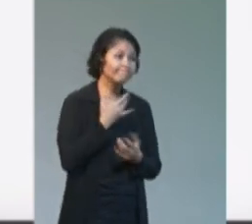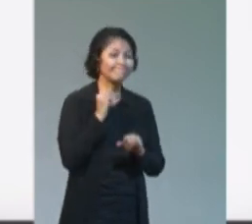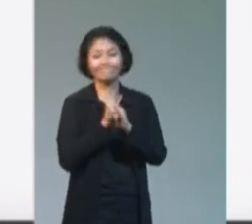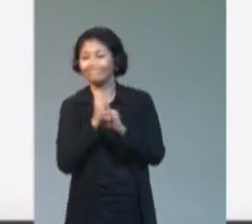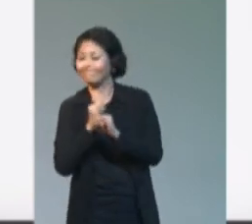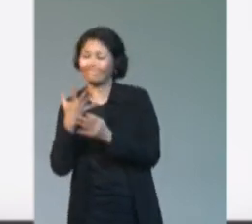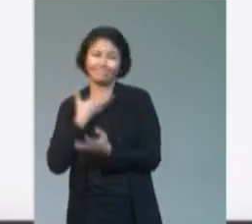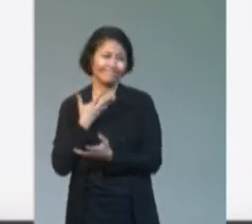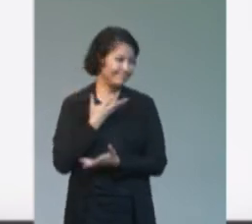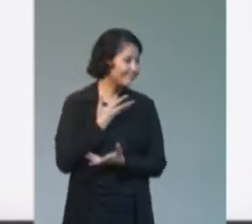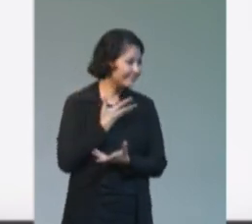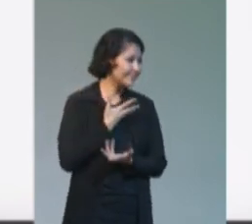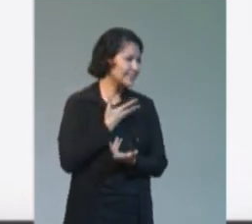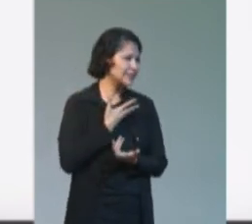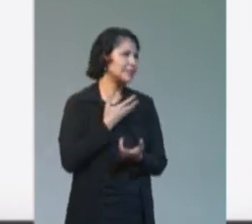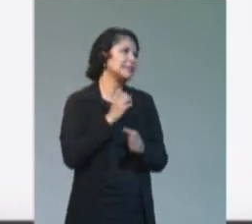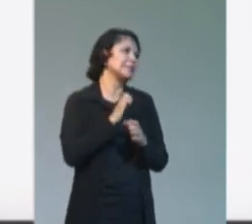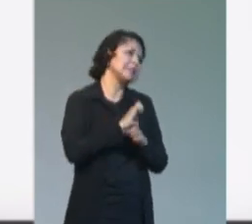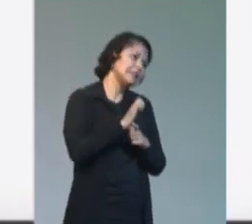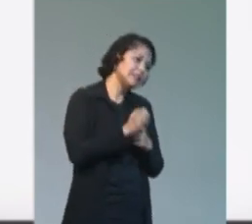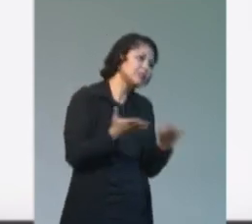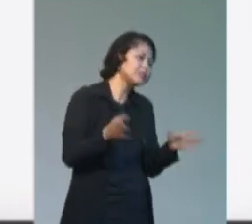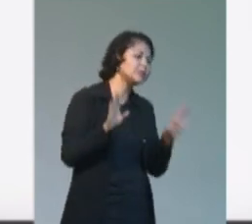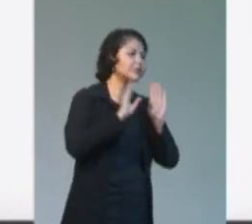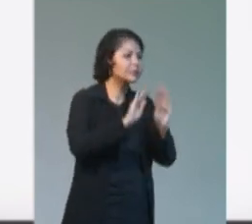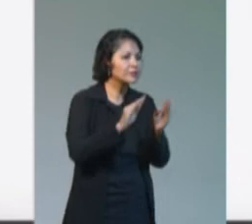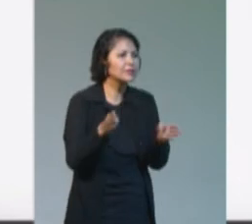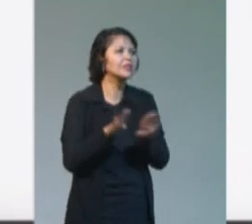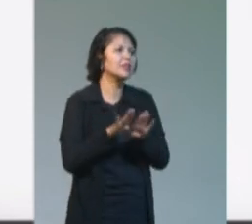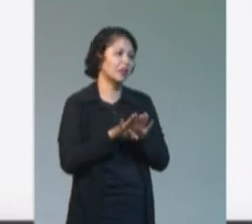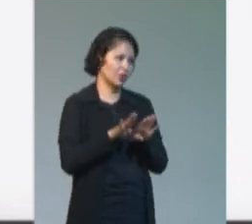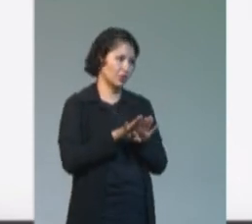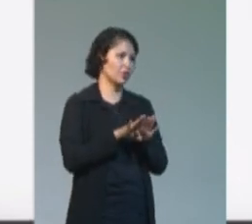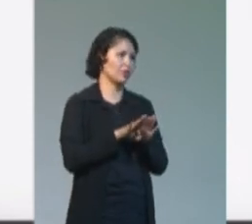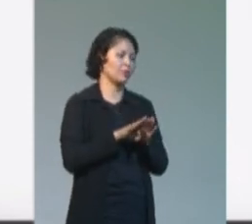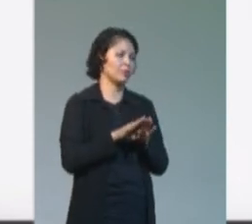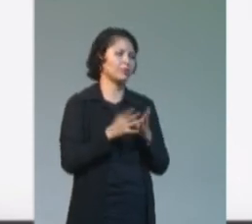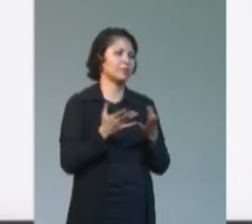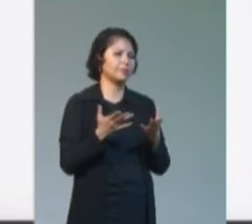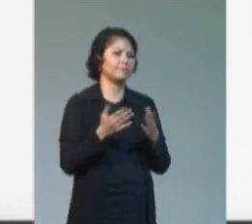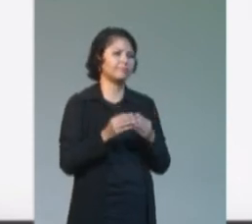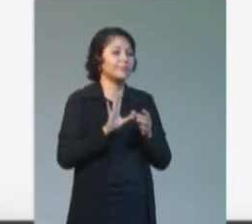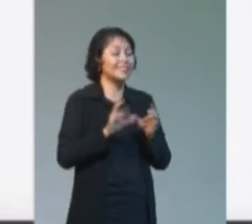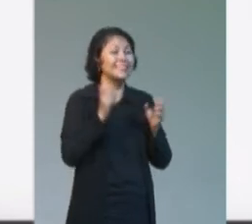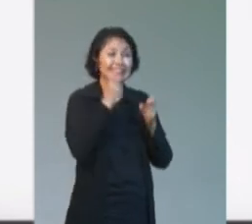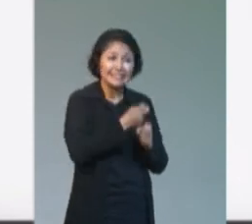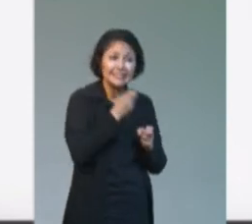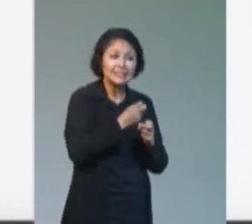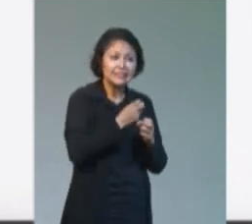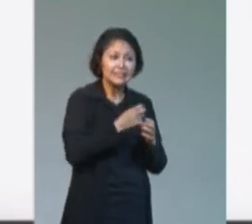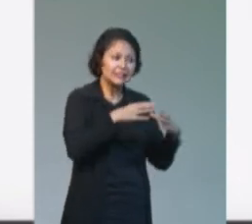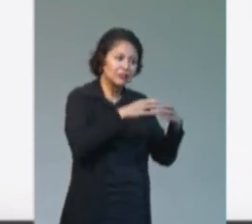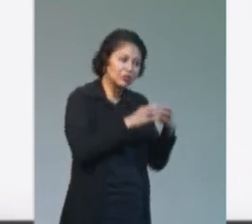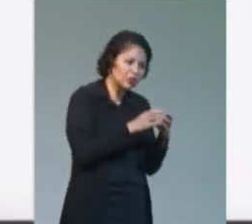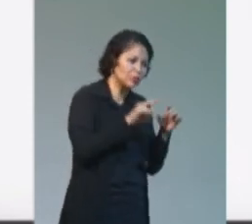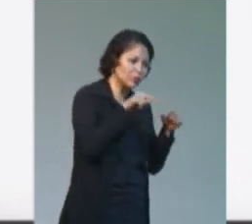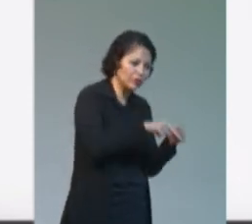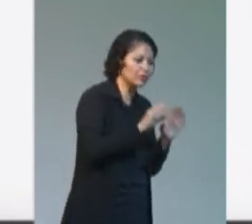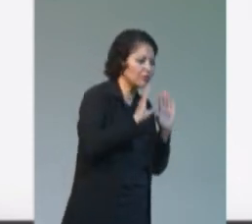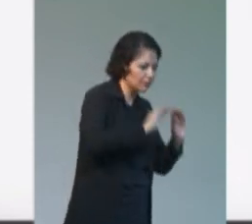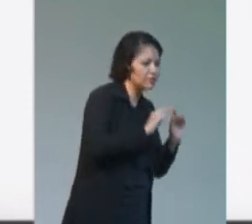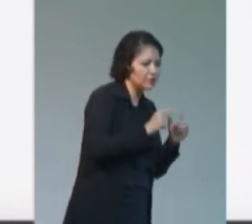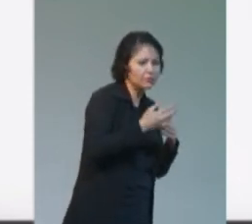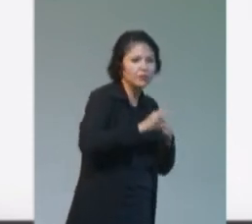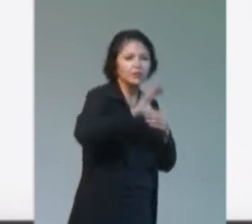esta dirección lo podemos que podemos aumentar la brecha digital y podemos crear más marginalidad que ayudar y por tanto debemos